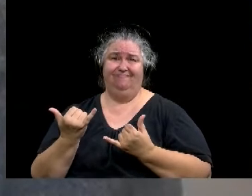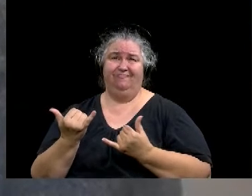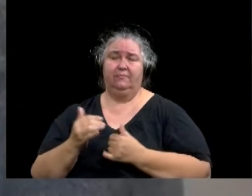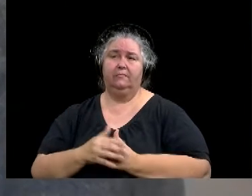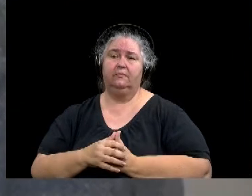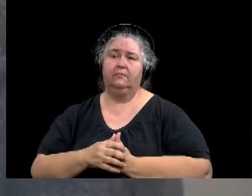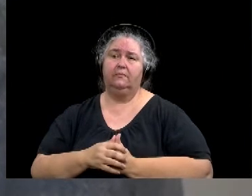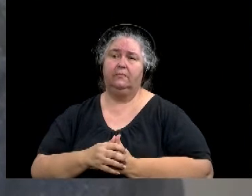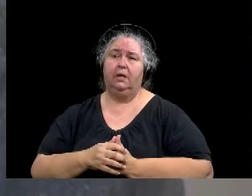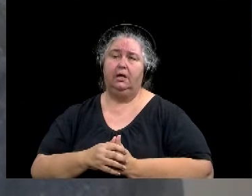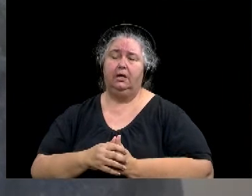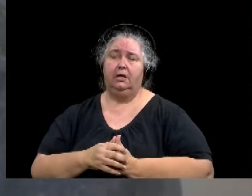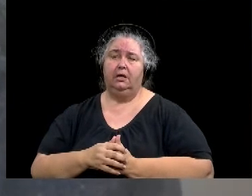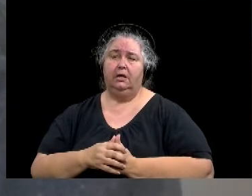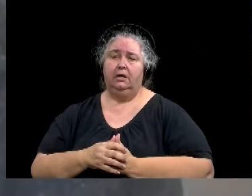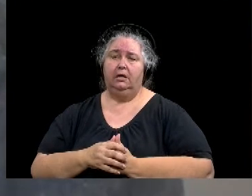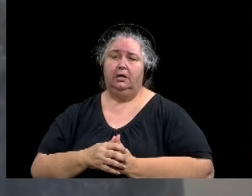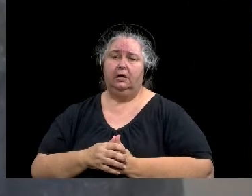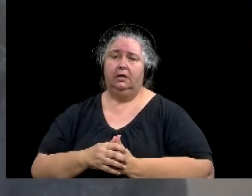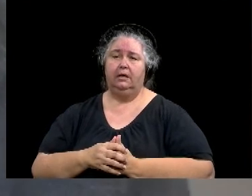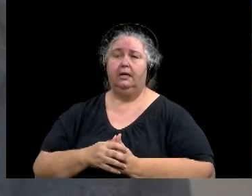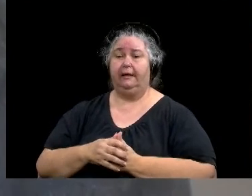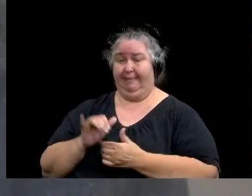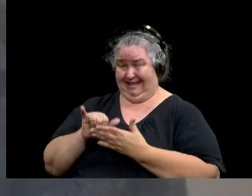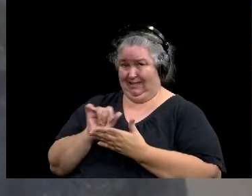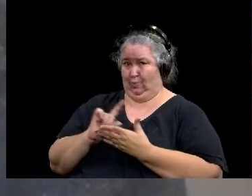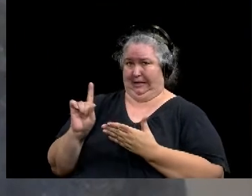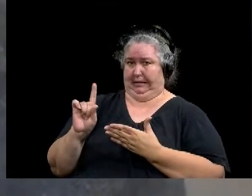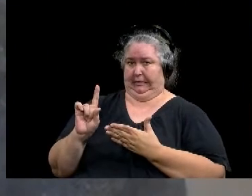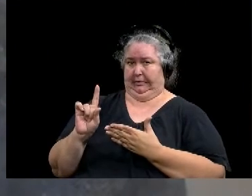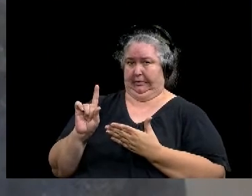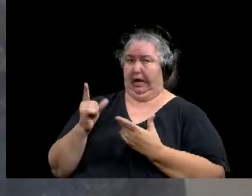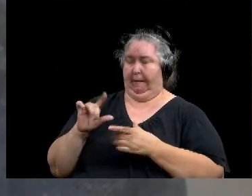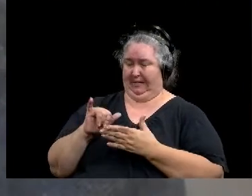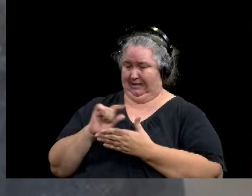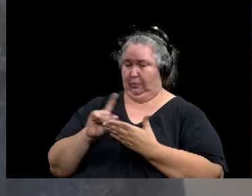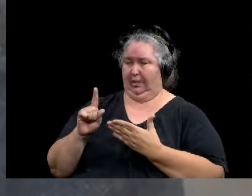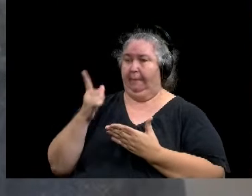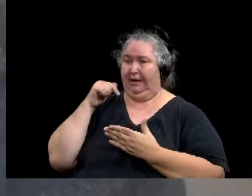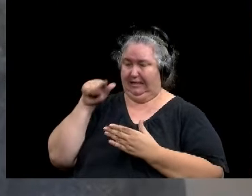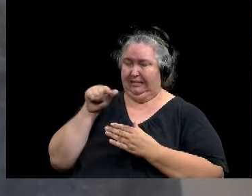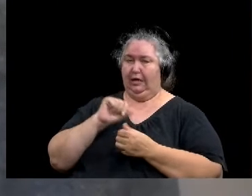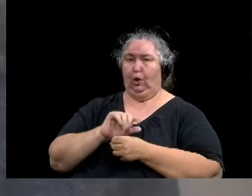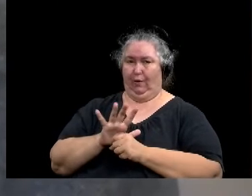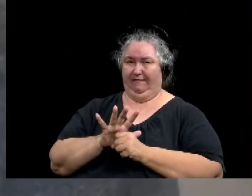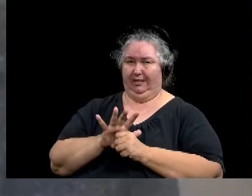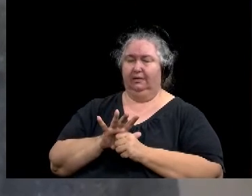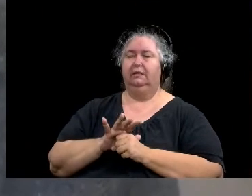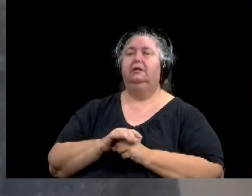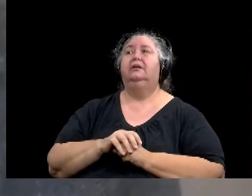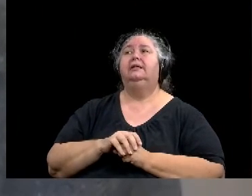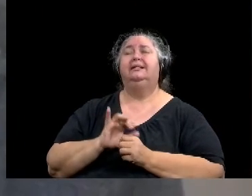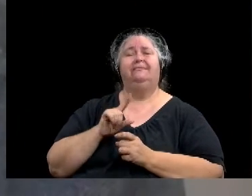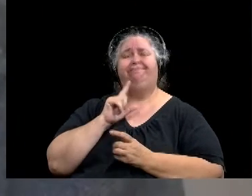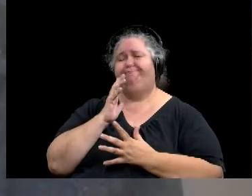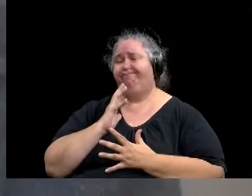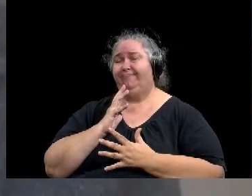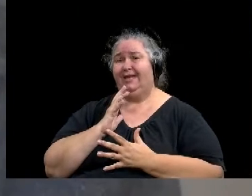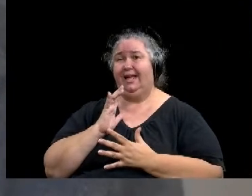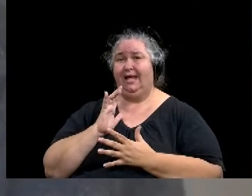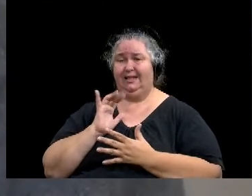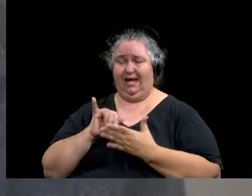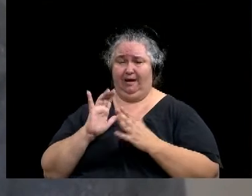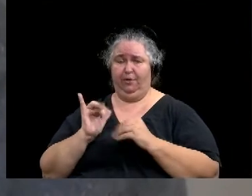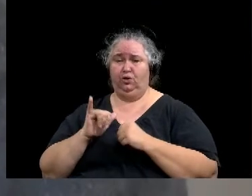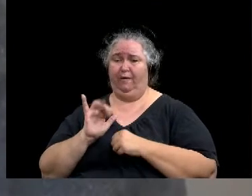son las 15 muertes que ocurrieron esta semana por el t-virus esto